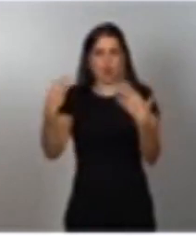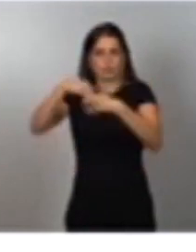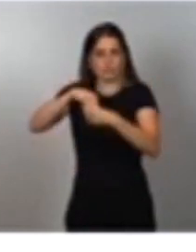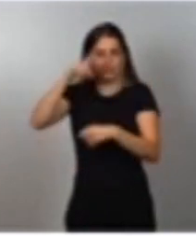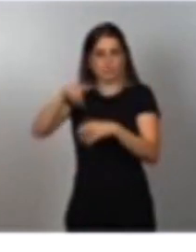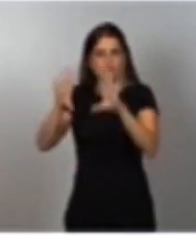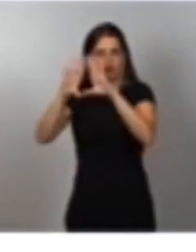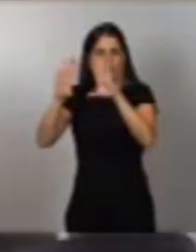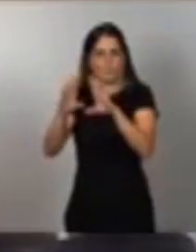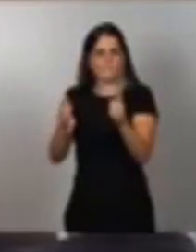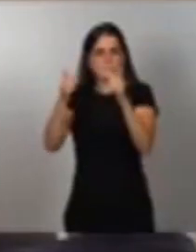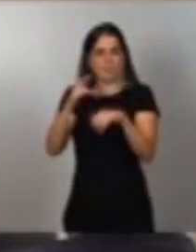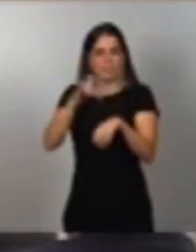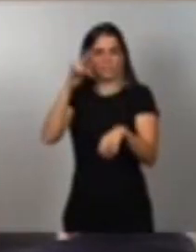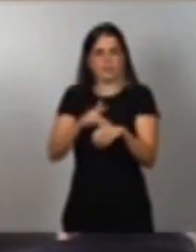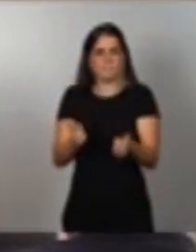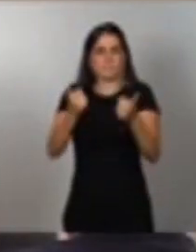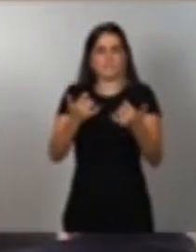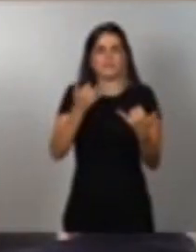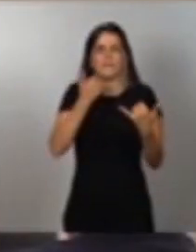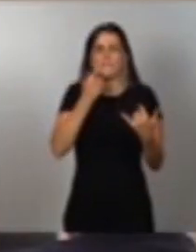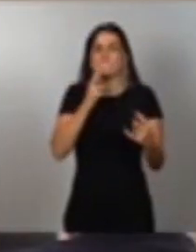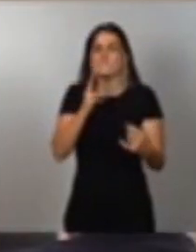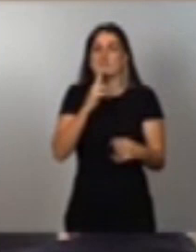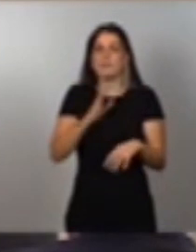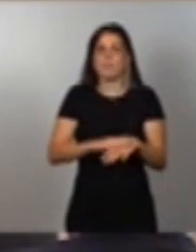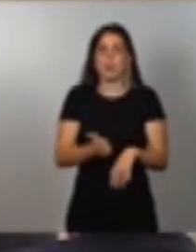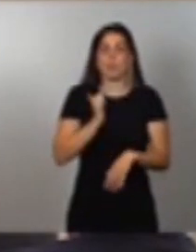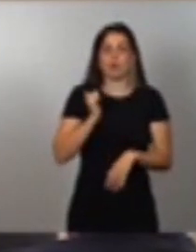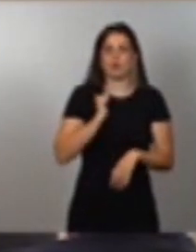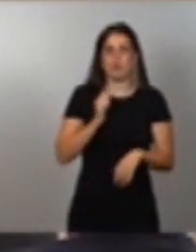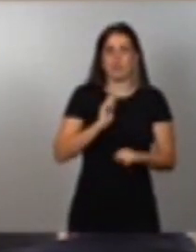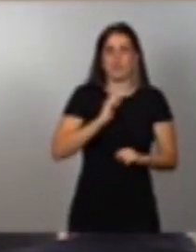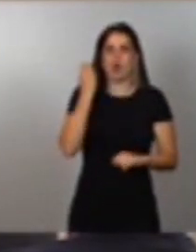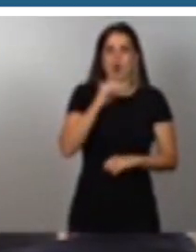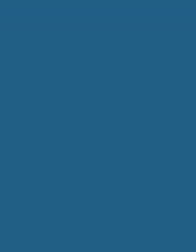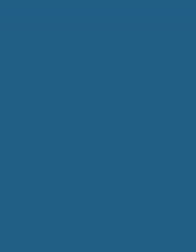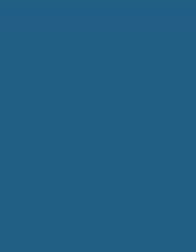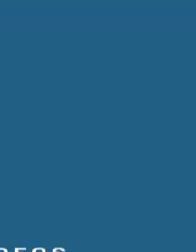donde se abran más oportunidades para la gente joven de nuestro país y también para el conjunto de territorios.